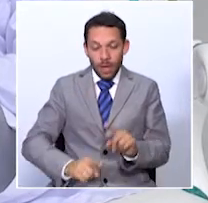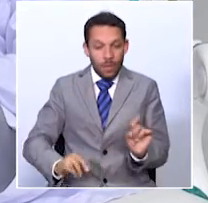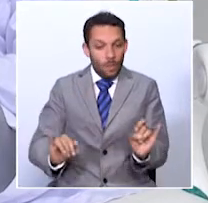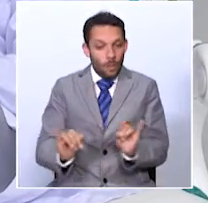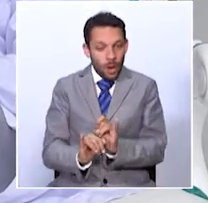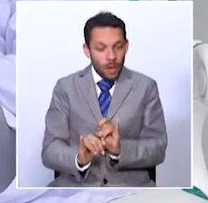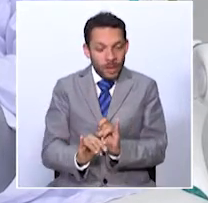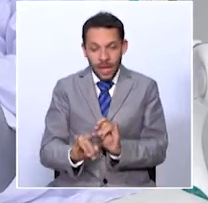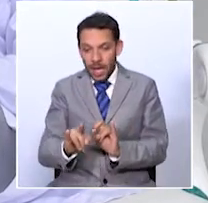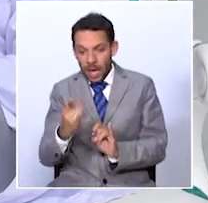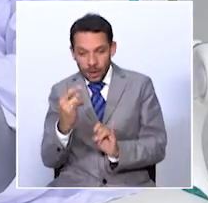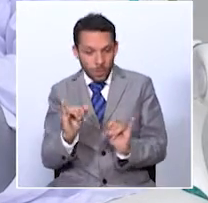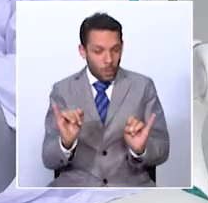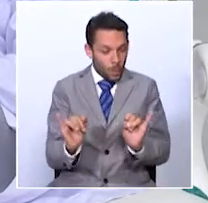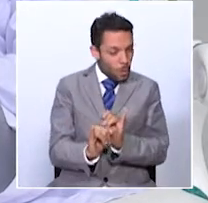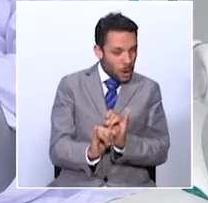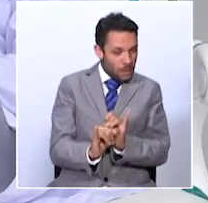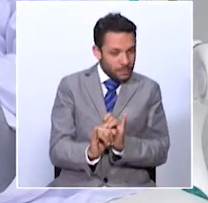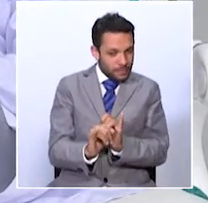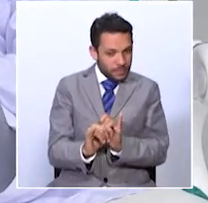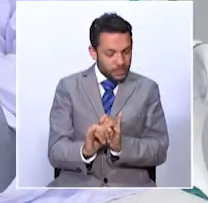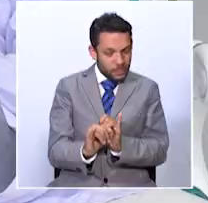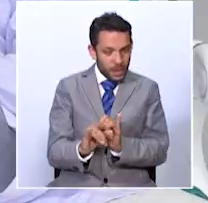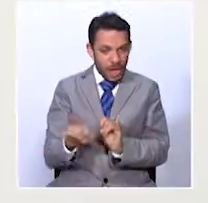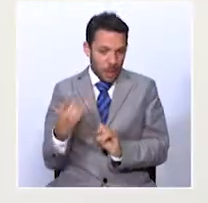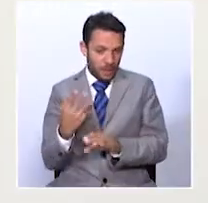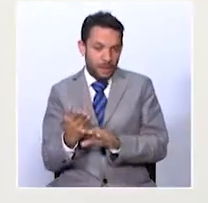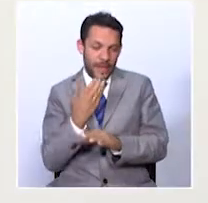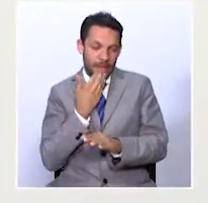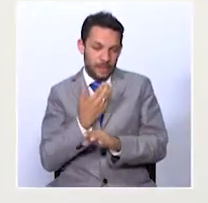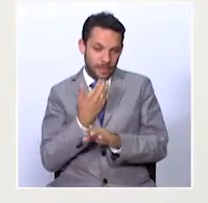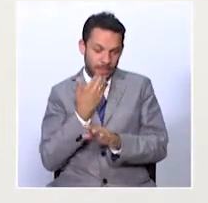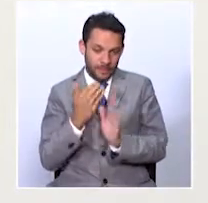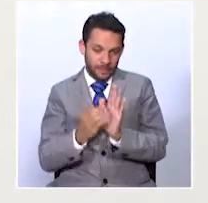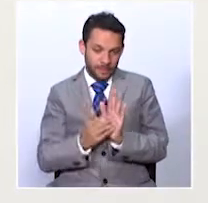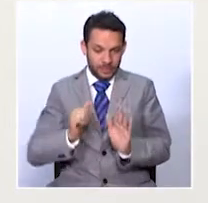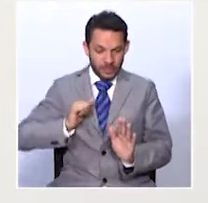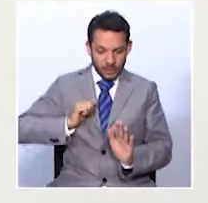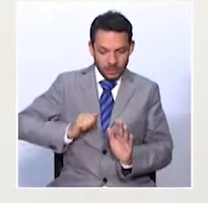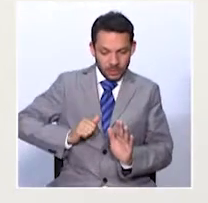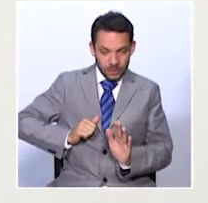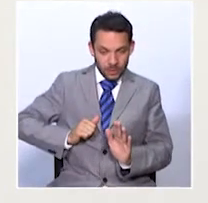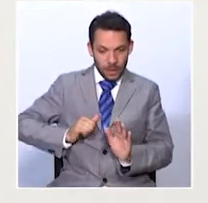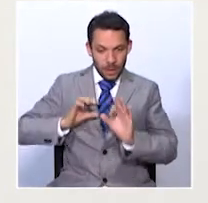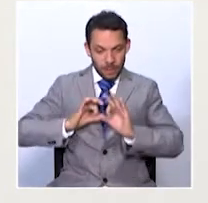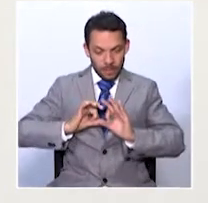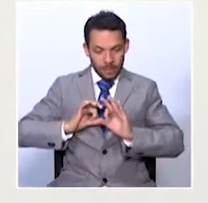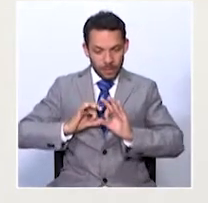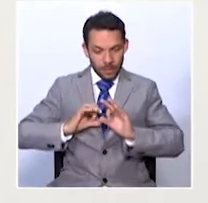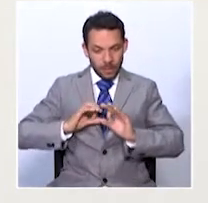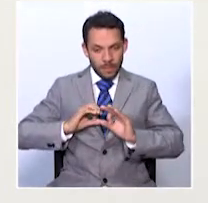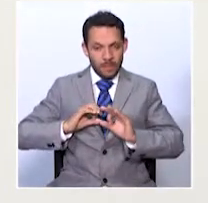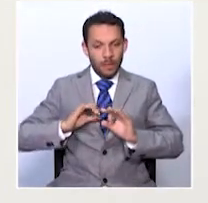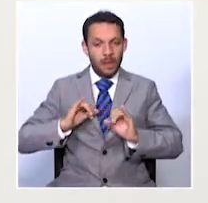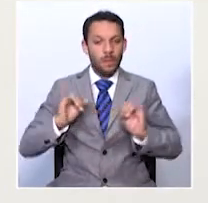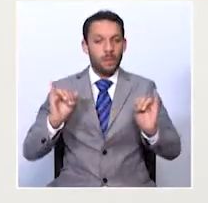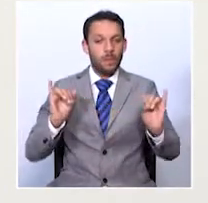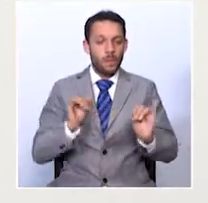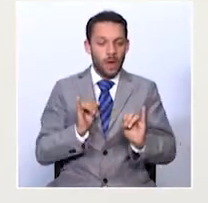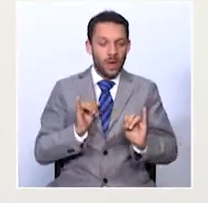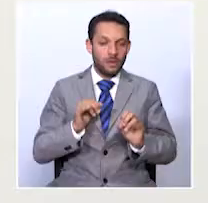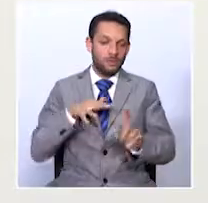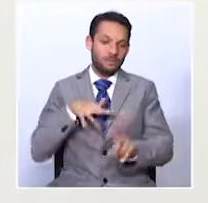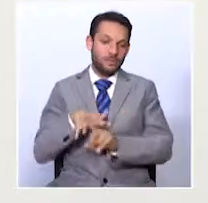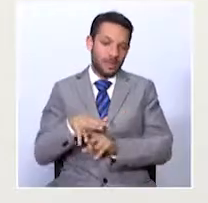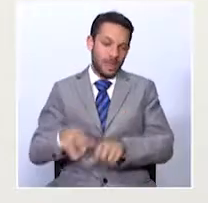porque si se les opera el busto y después rebajan de peso, ahí sí actúa esa rebajona a nivel mamario